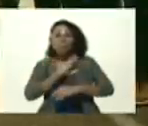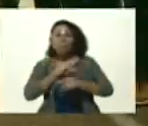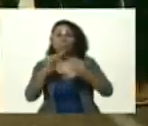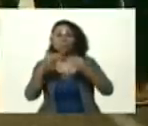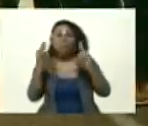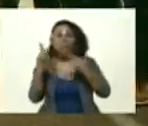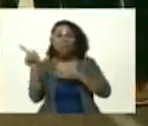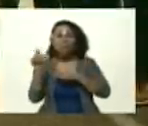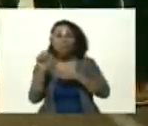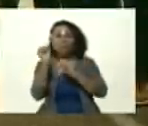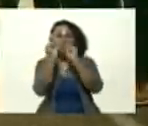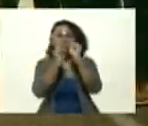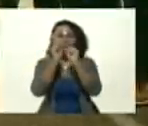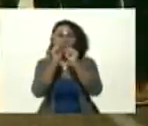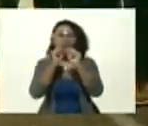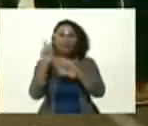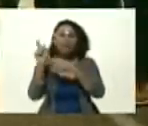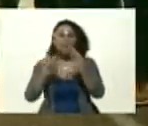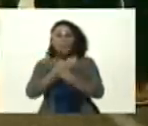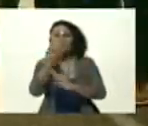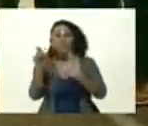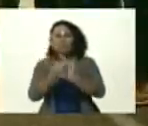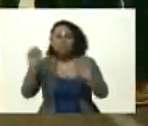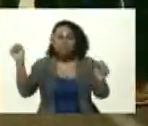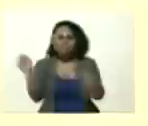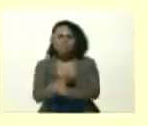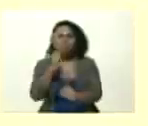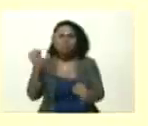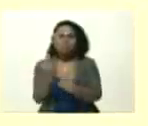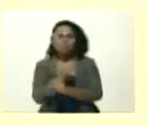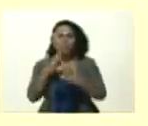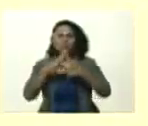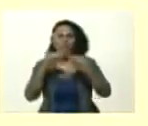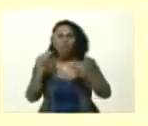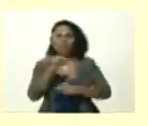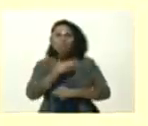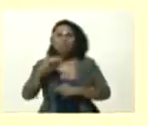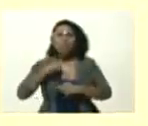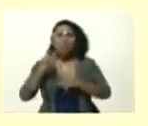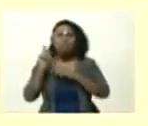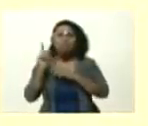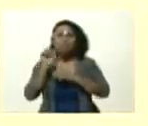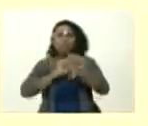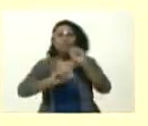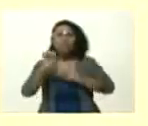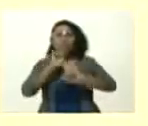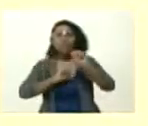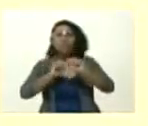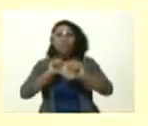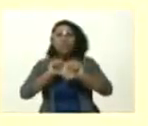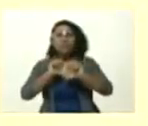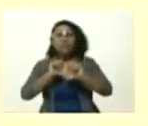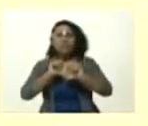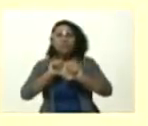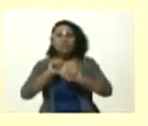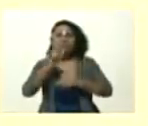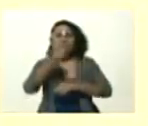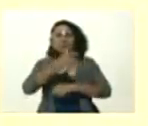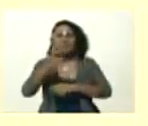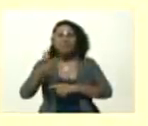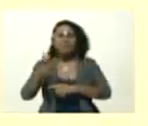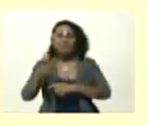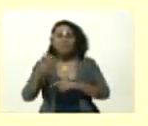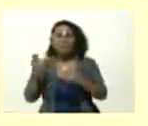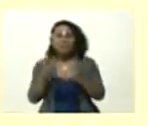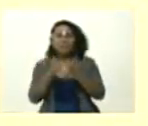Esas maquinarias están ahorita en pleno trabajo con todo el personal. Allí está Defensa Civil, Órgano de Seguridad Ciudadana,